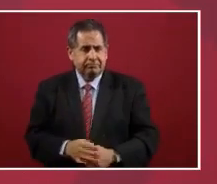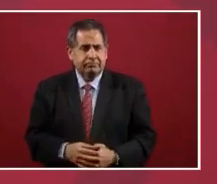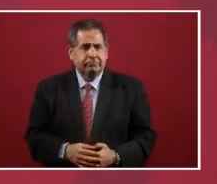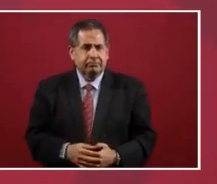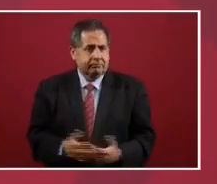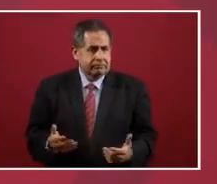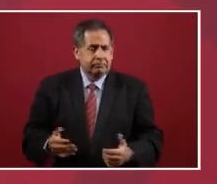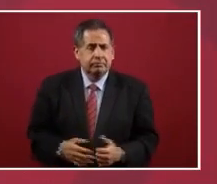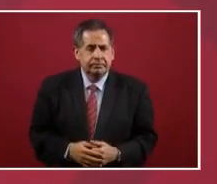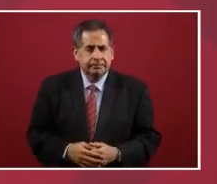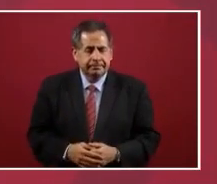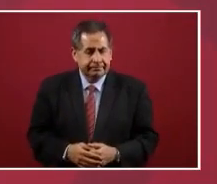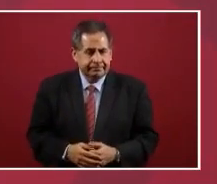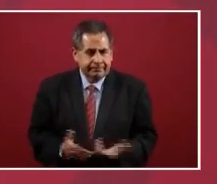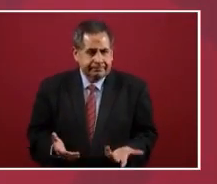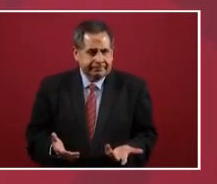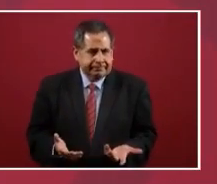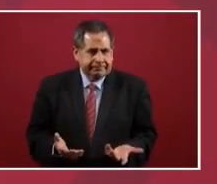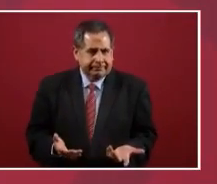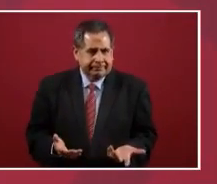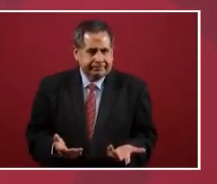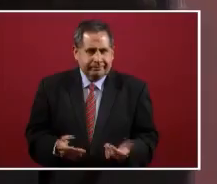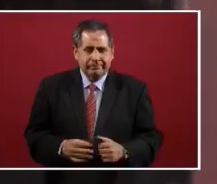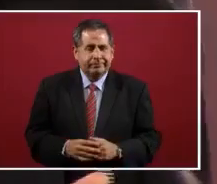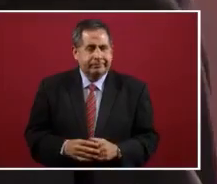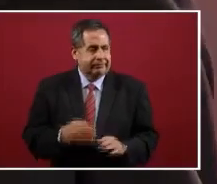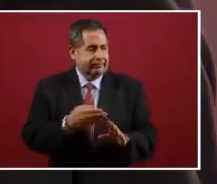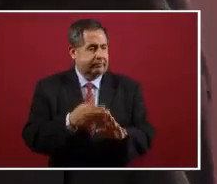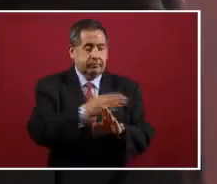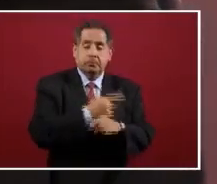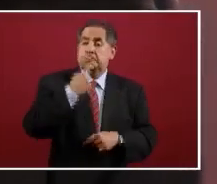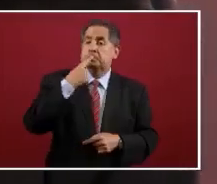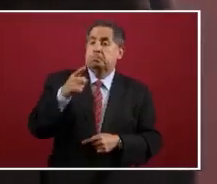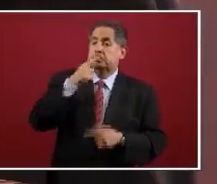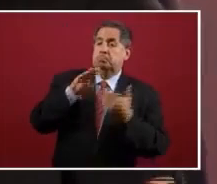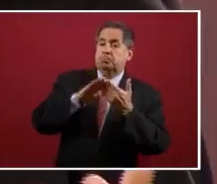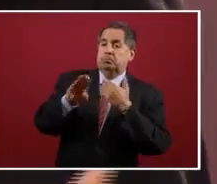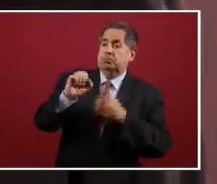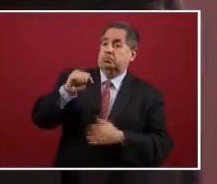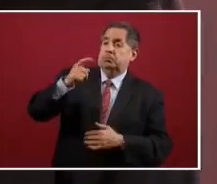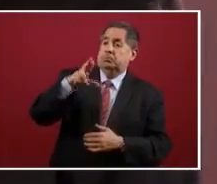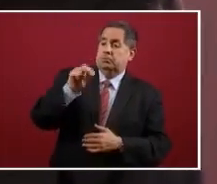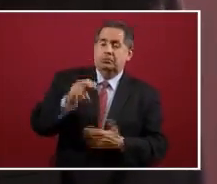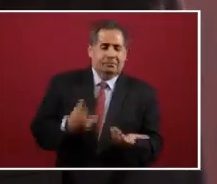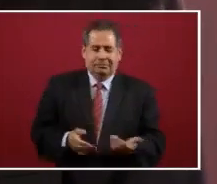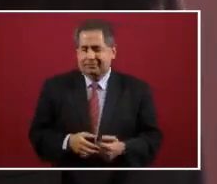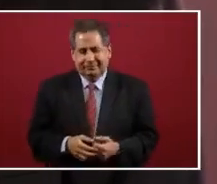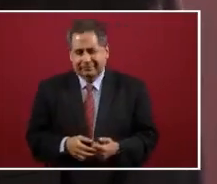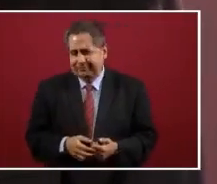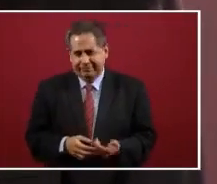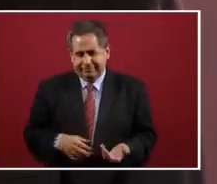entonces como está esto es interesante